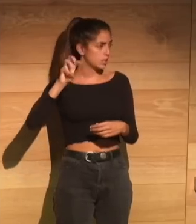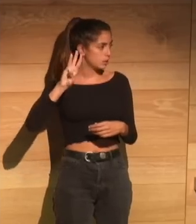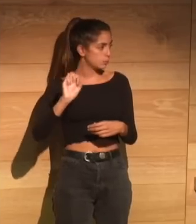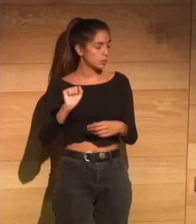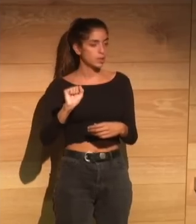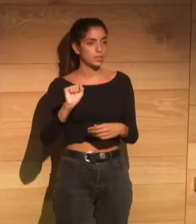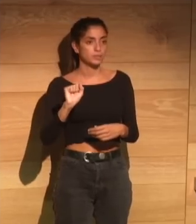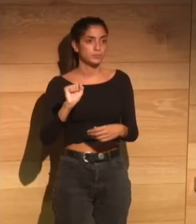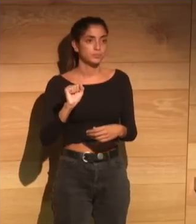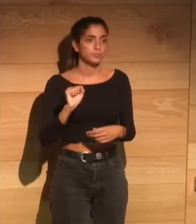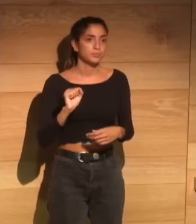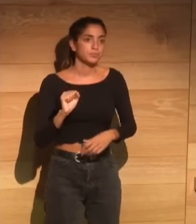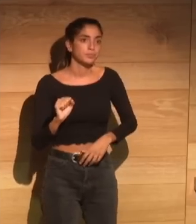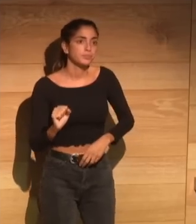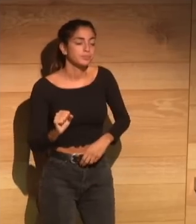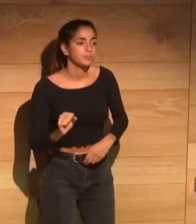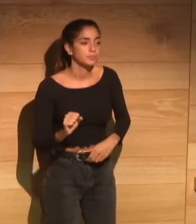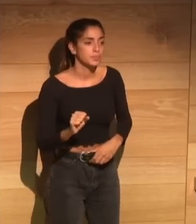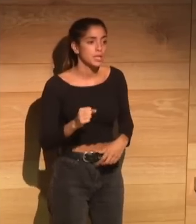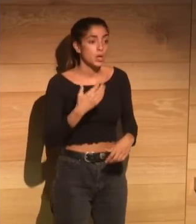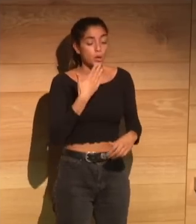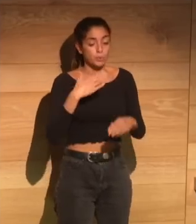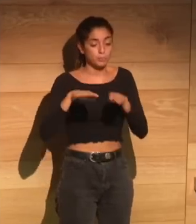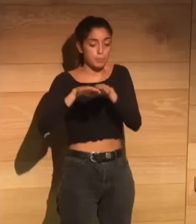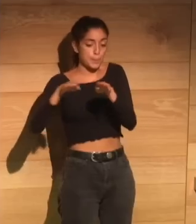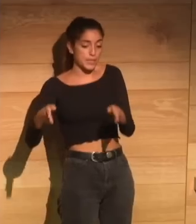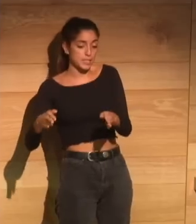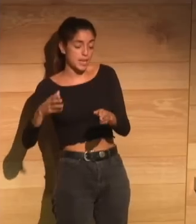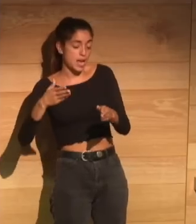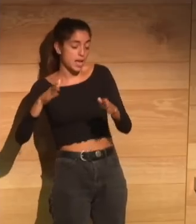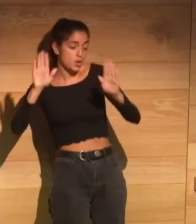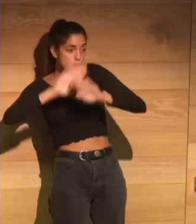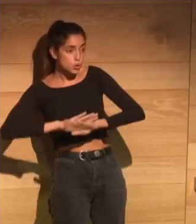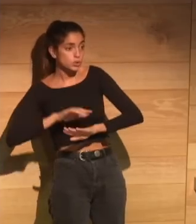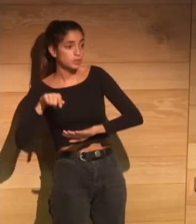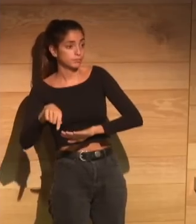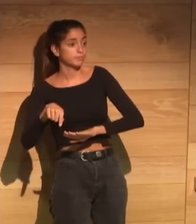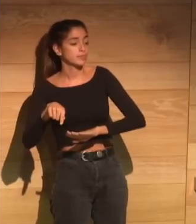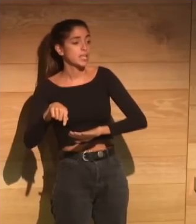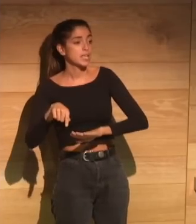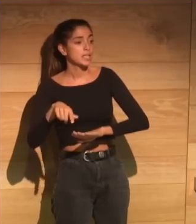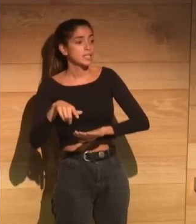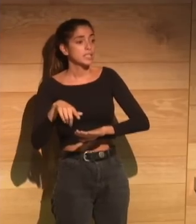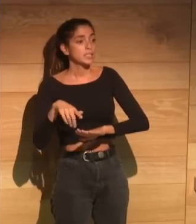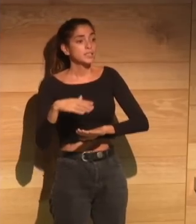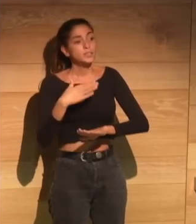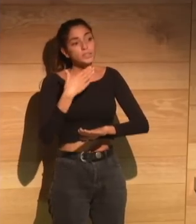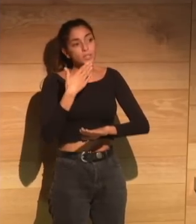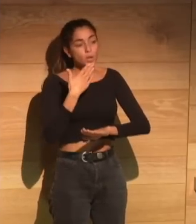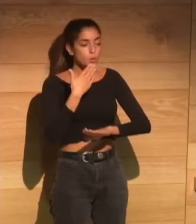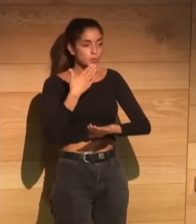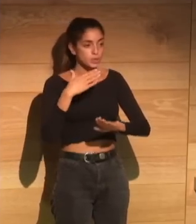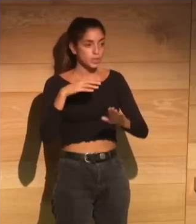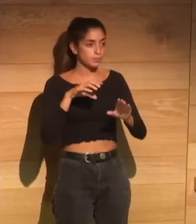zoótropo de estos tengo. Es como, ¿no? Es como una tulipa de una mesilla de noche mayor y que ese, tiene una serie de ranuras en su parte